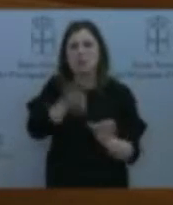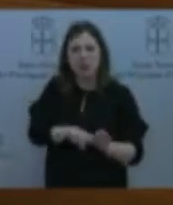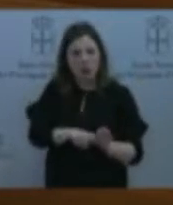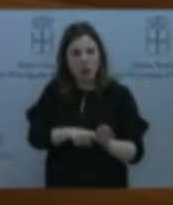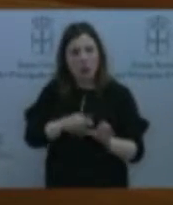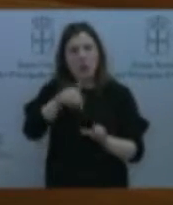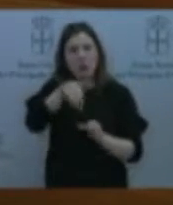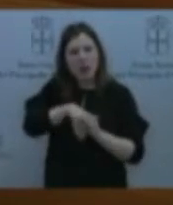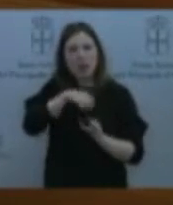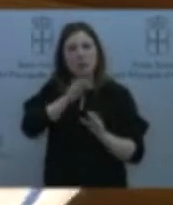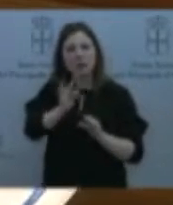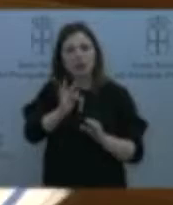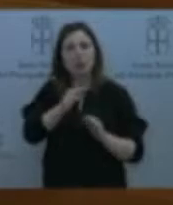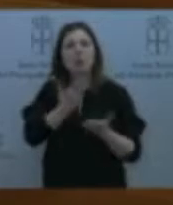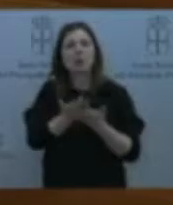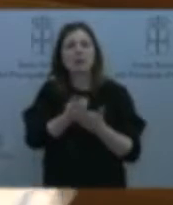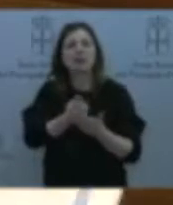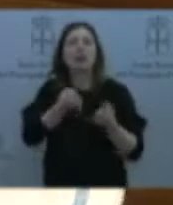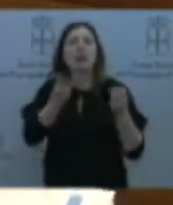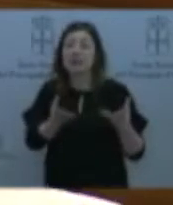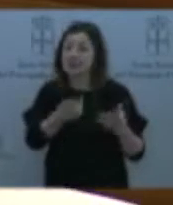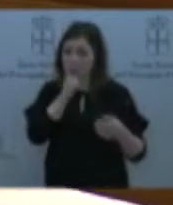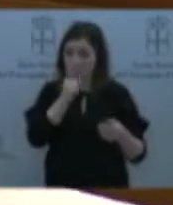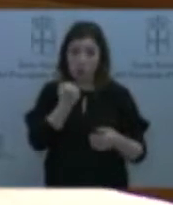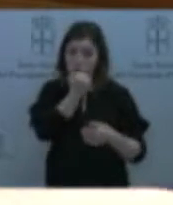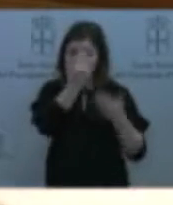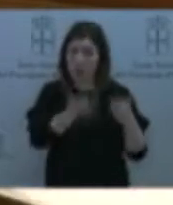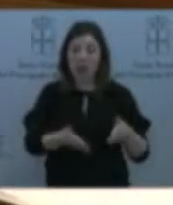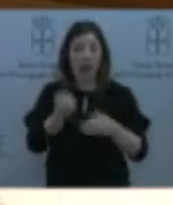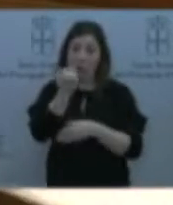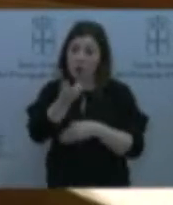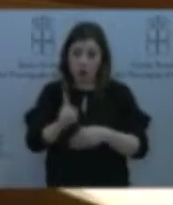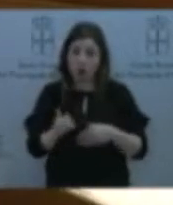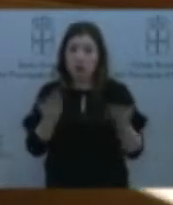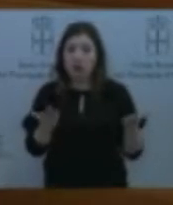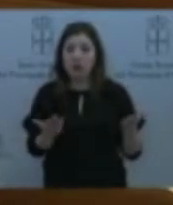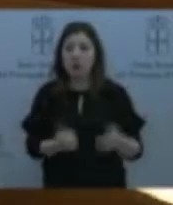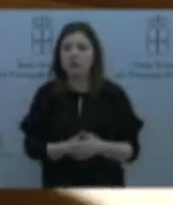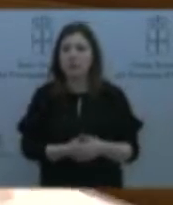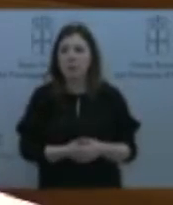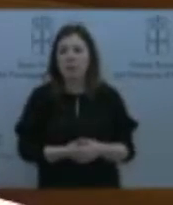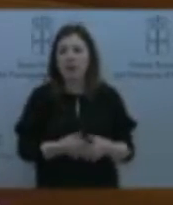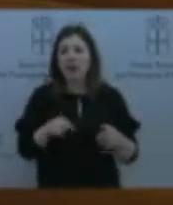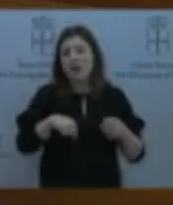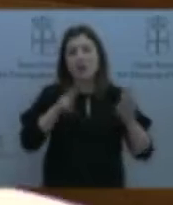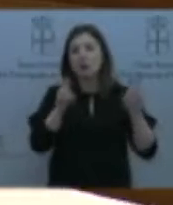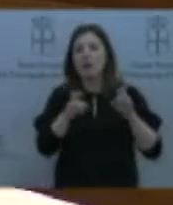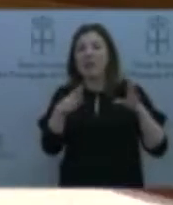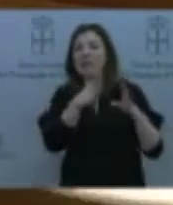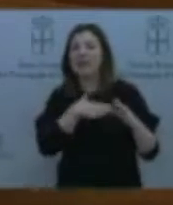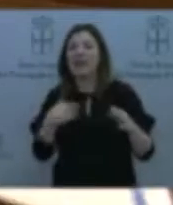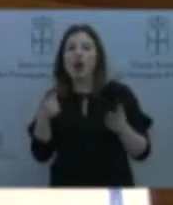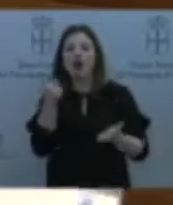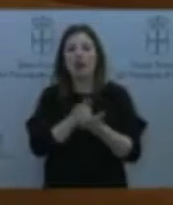que no lo apoyaron. Usted es que aquí ha dicho, usted era tema libre, porque ustedes intentan volver a 2011, pero es imposible. Si los que más han distanciado a la ciudadanía